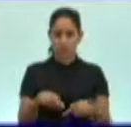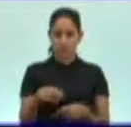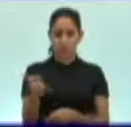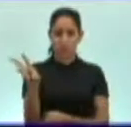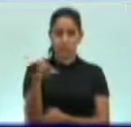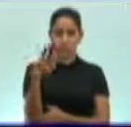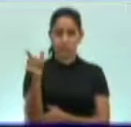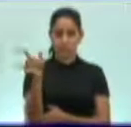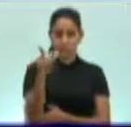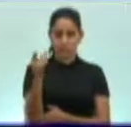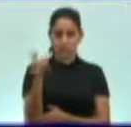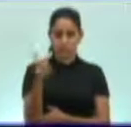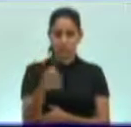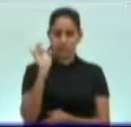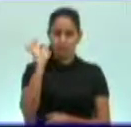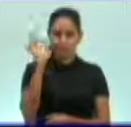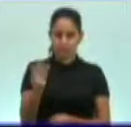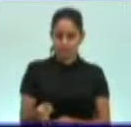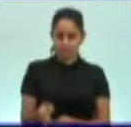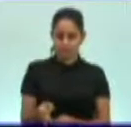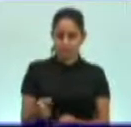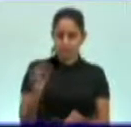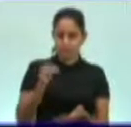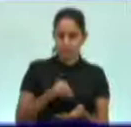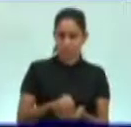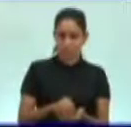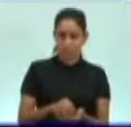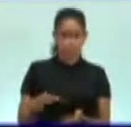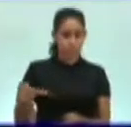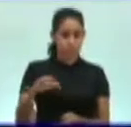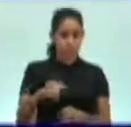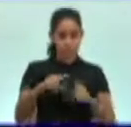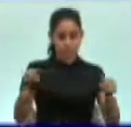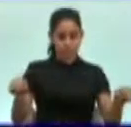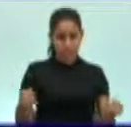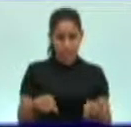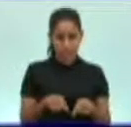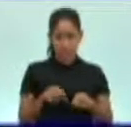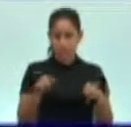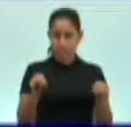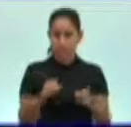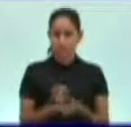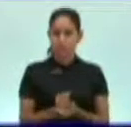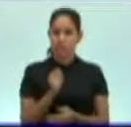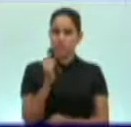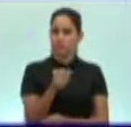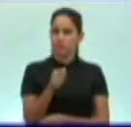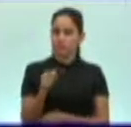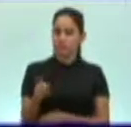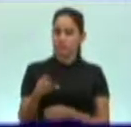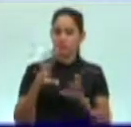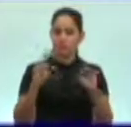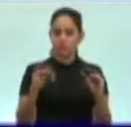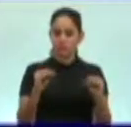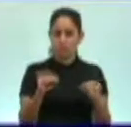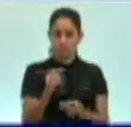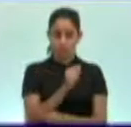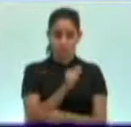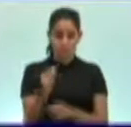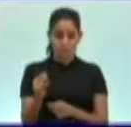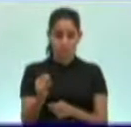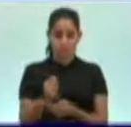se ubicará en todas las aulas y locales donde se imparta la